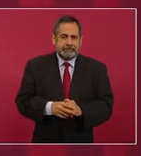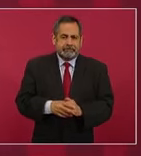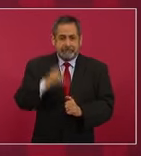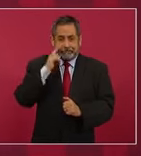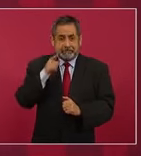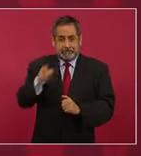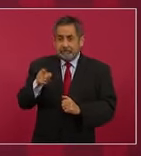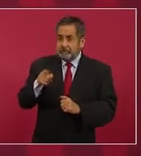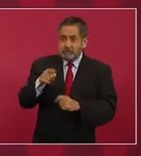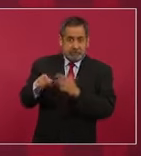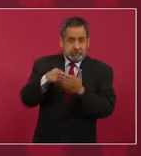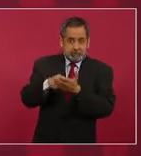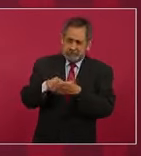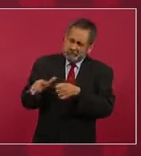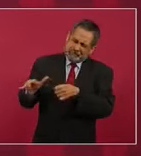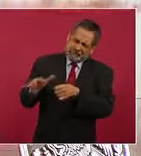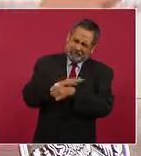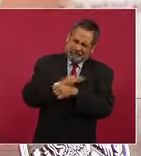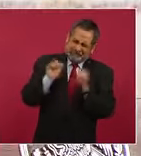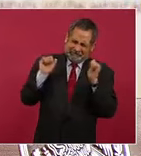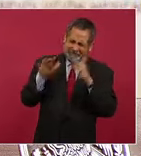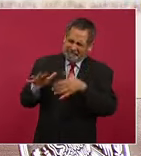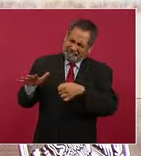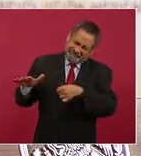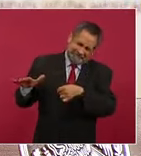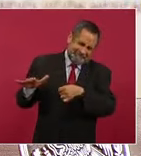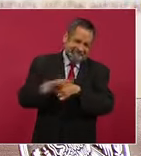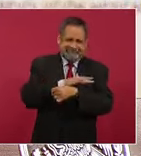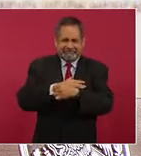llenos esos sitios, llenos,